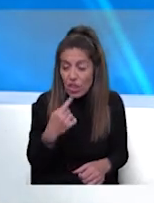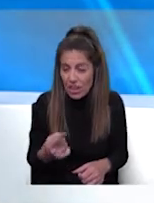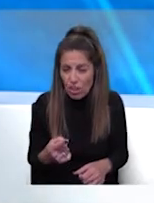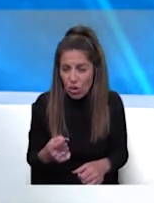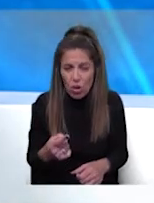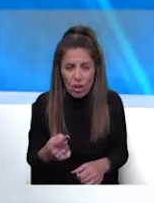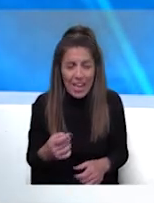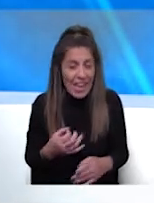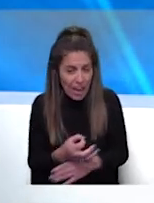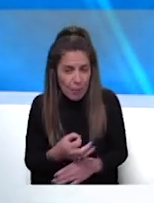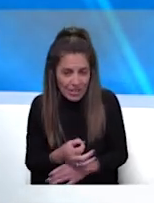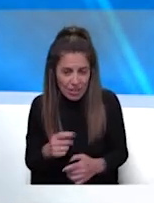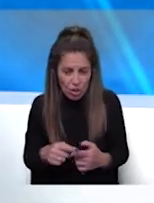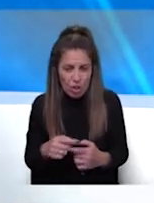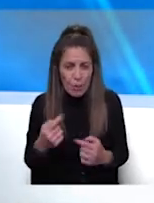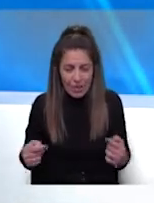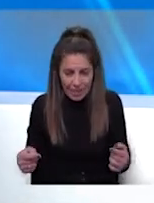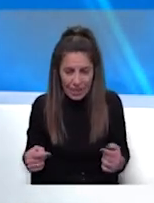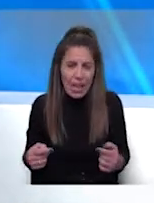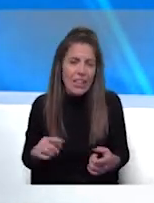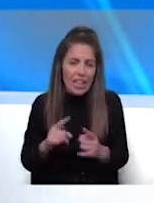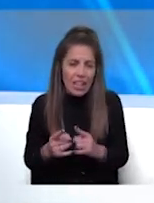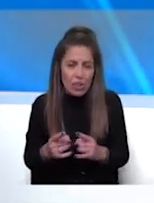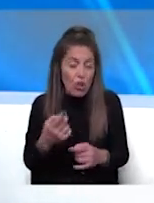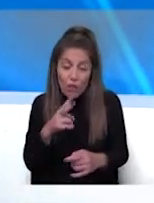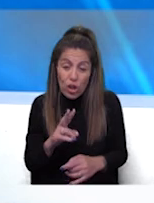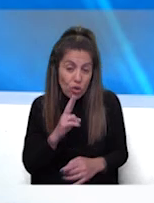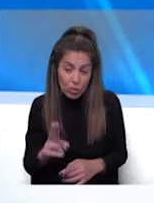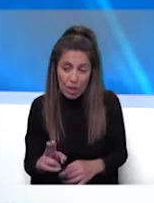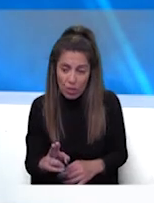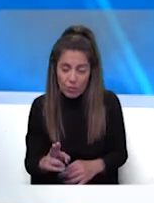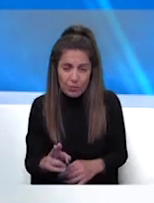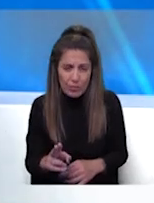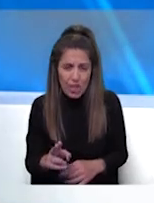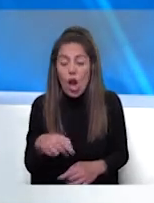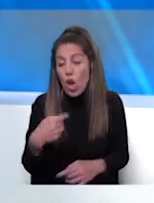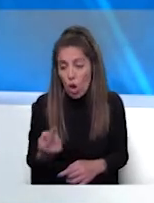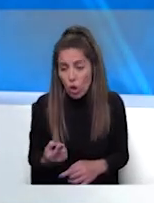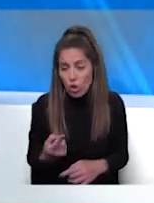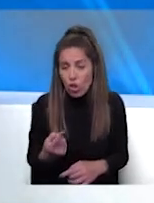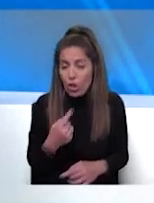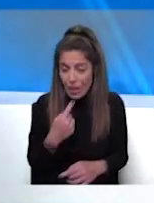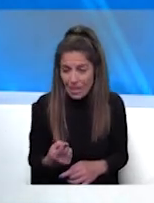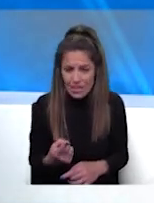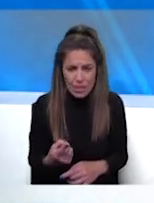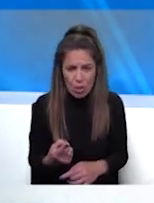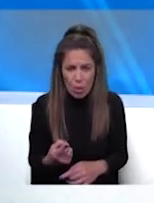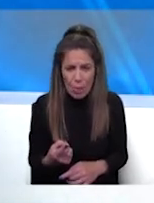en capacitaciones, en materia legislativa, en materia de casos, no veo resultados. Y lo otro que tengo que decir,